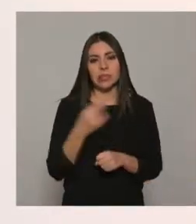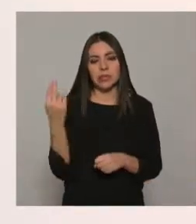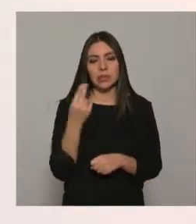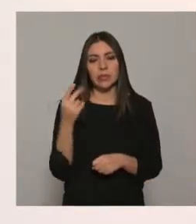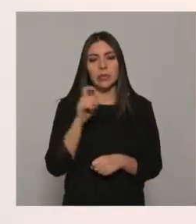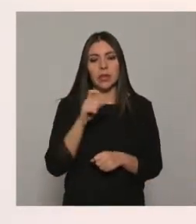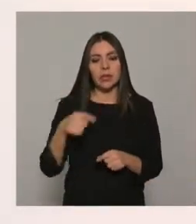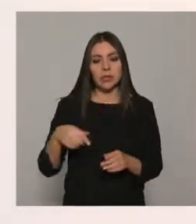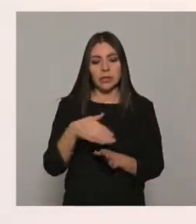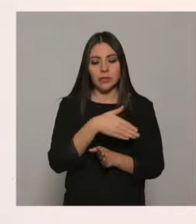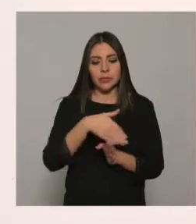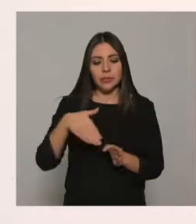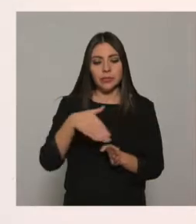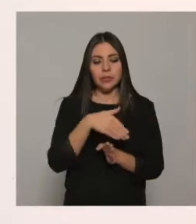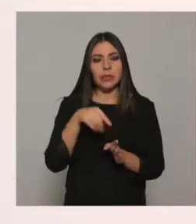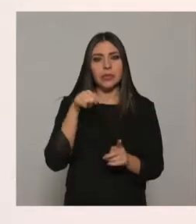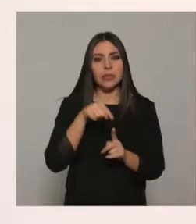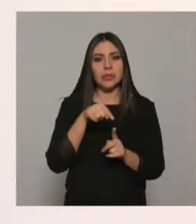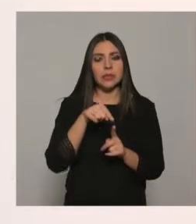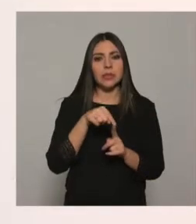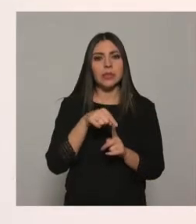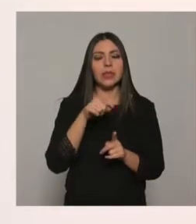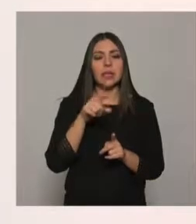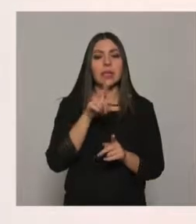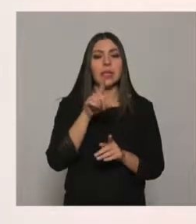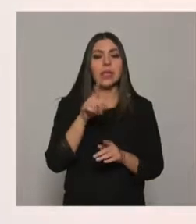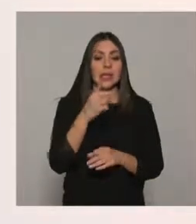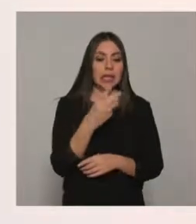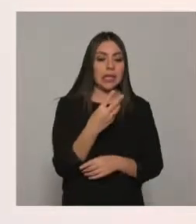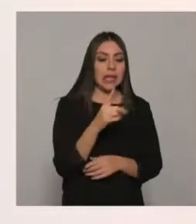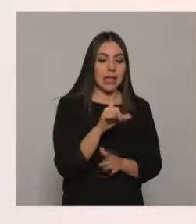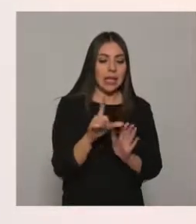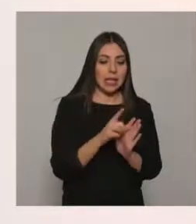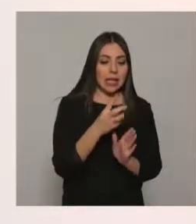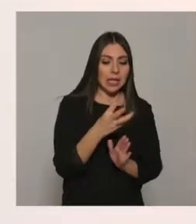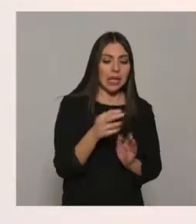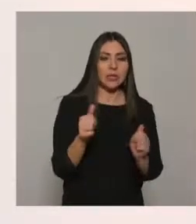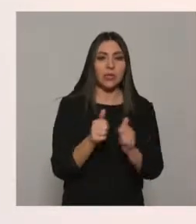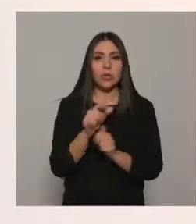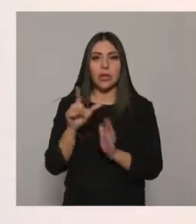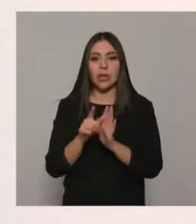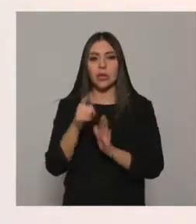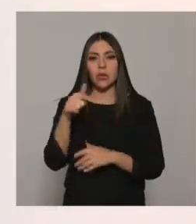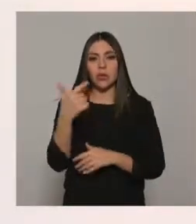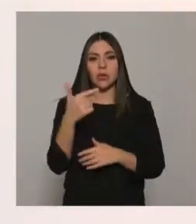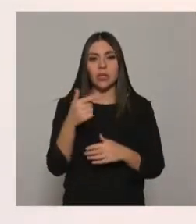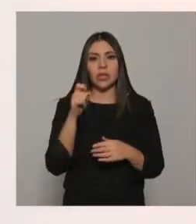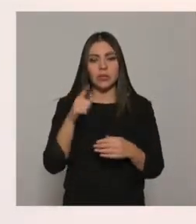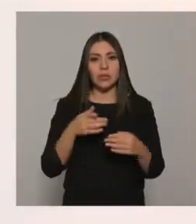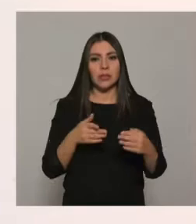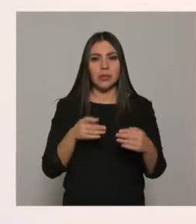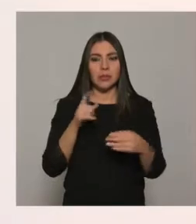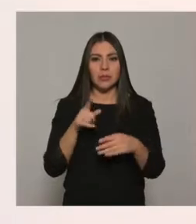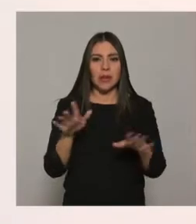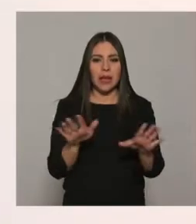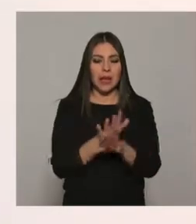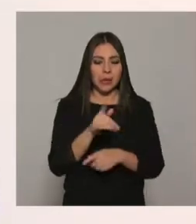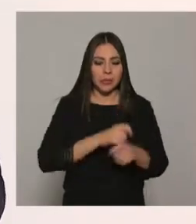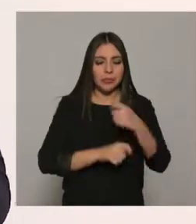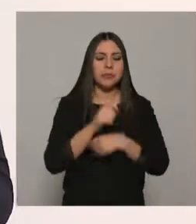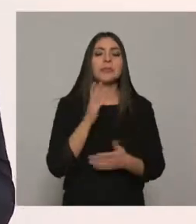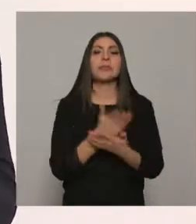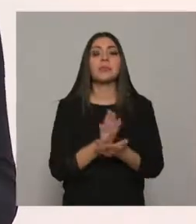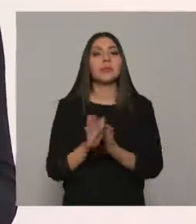en su cruce con su intersección con la línea 12 del metro. Y bueno, platicarte también que en materia de seguridad hoy a las 12 del día habrá un